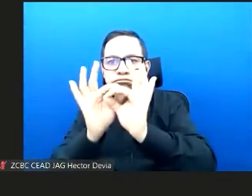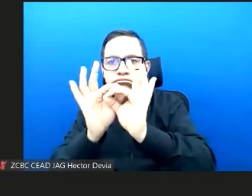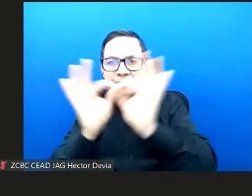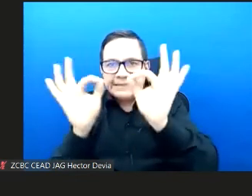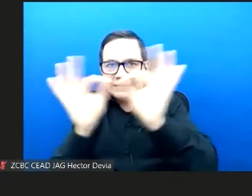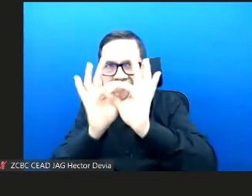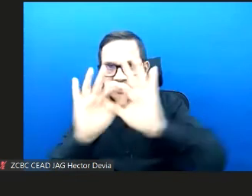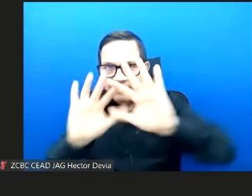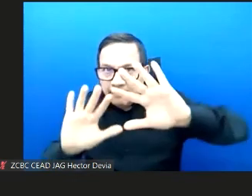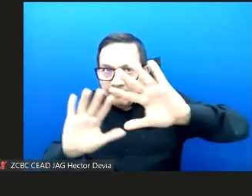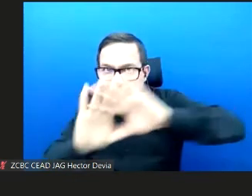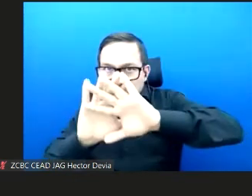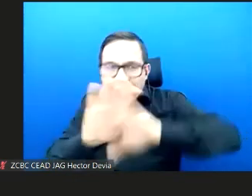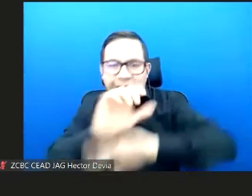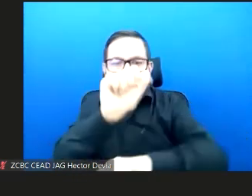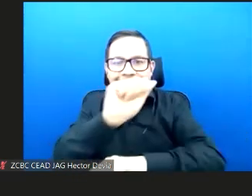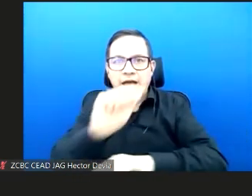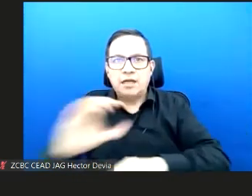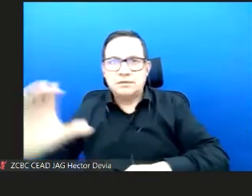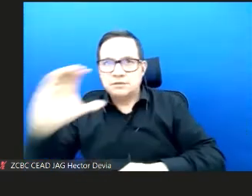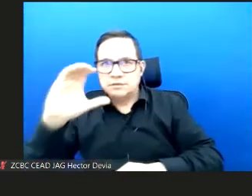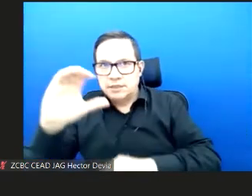entre A y C, ¿no es cierto?